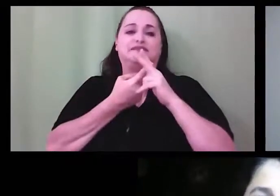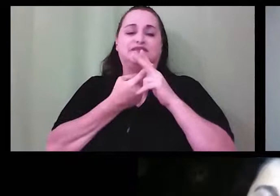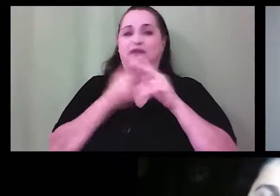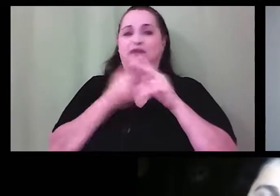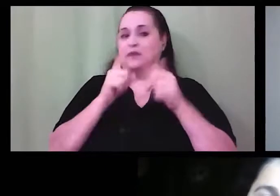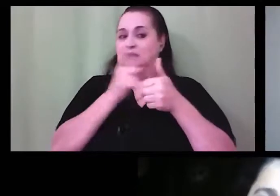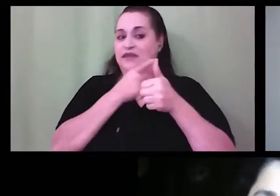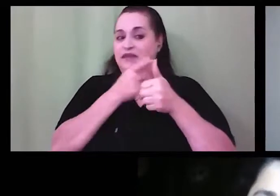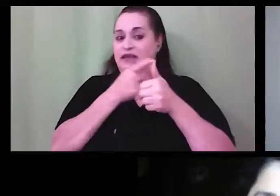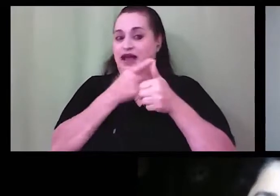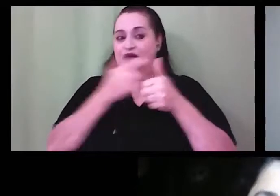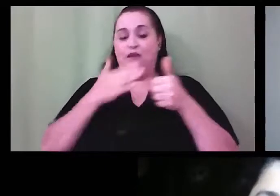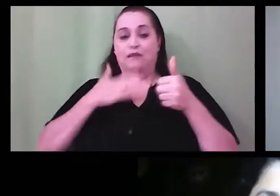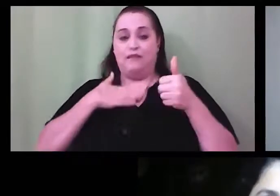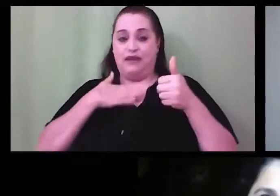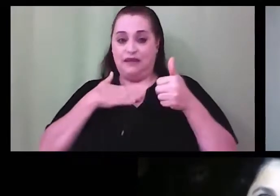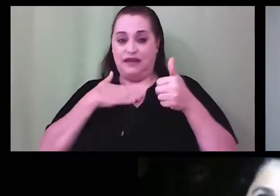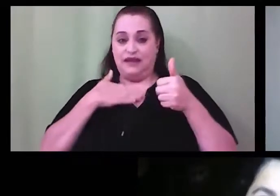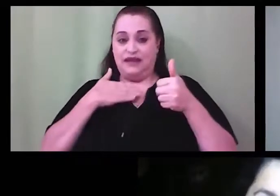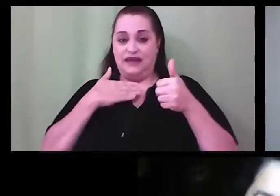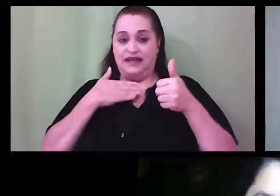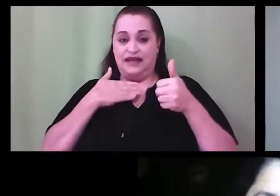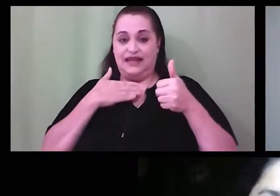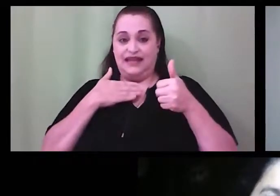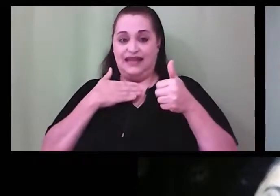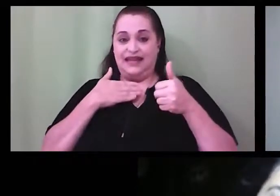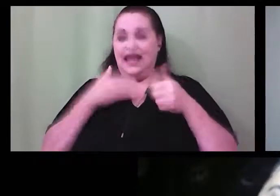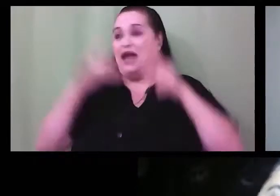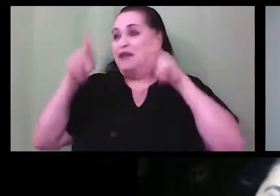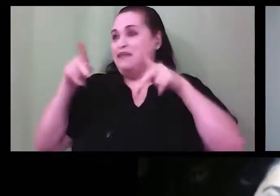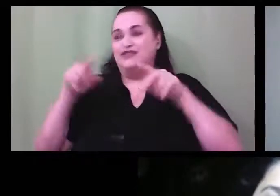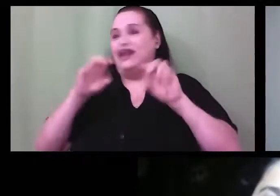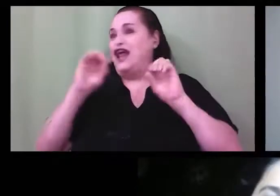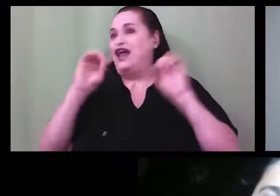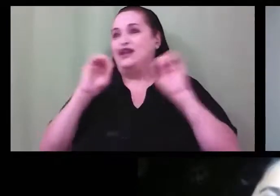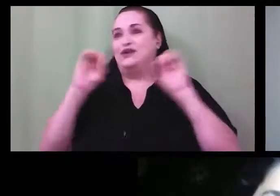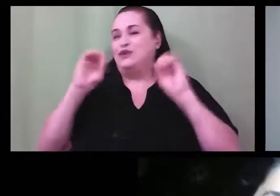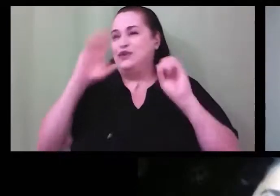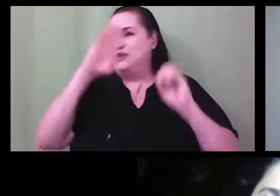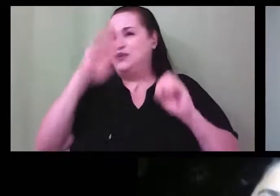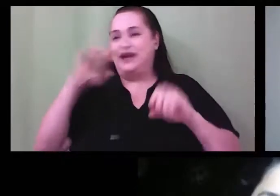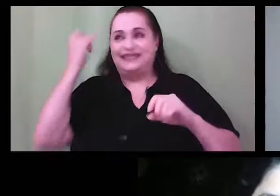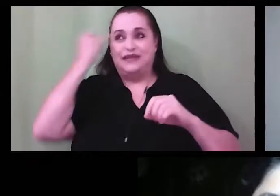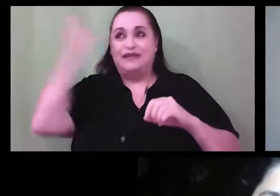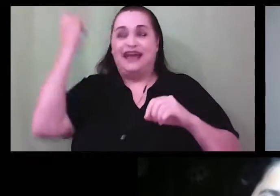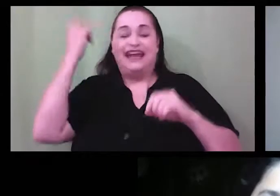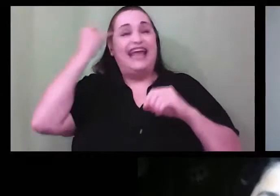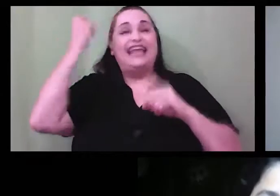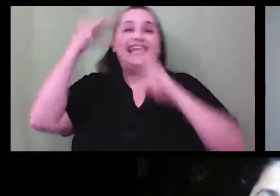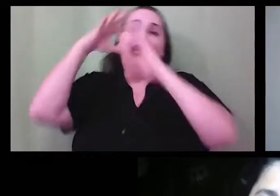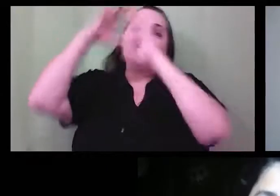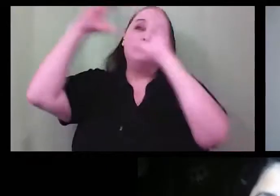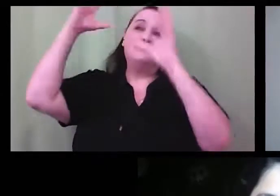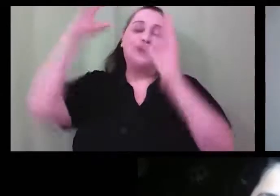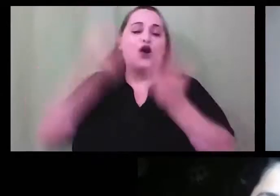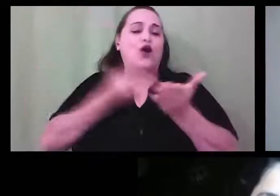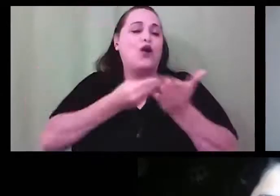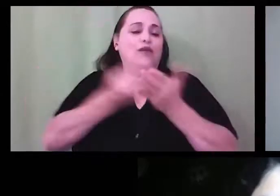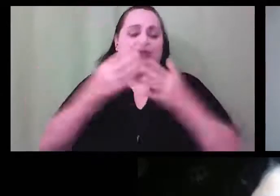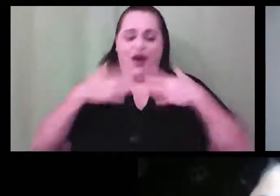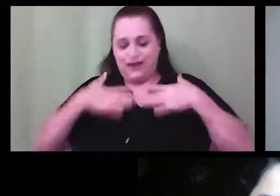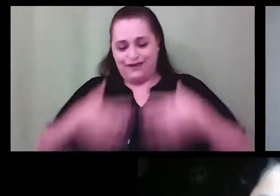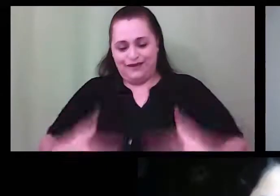primero que para mí, digamos, que a la gente ni se imagina, pero la ilusión más grande de comprar un uniforme de